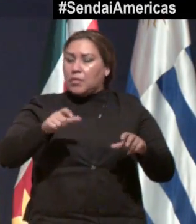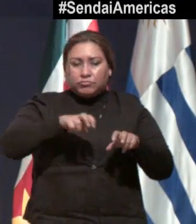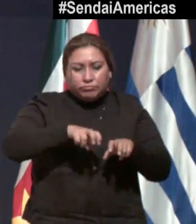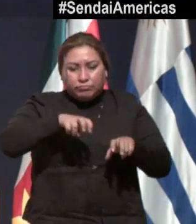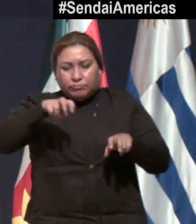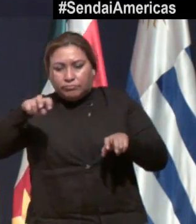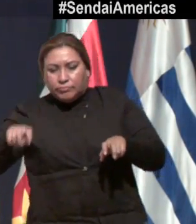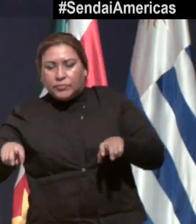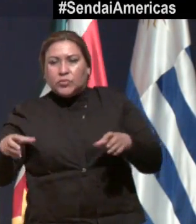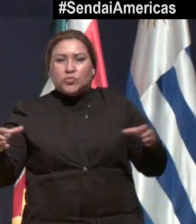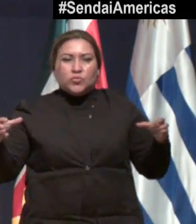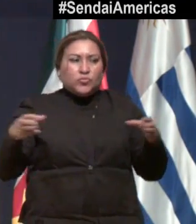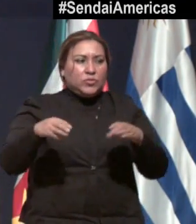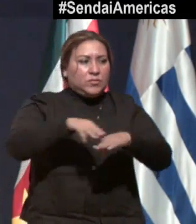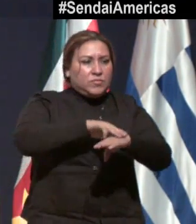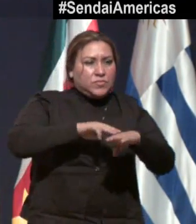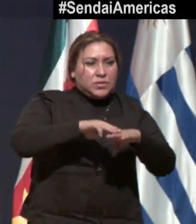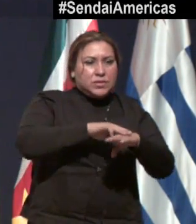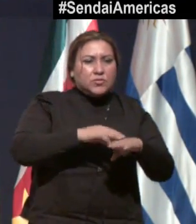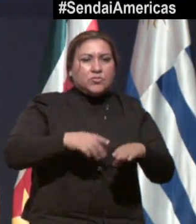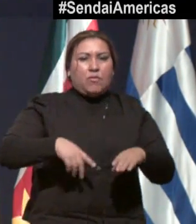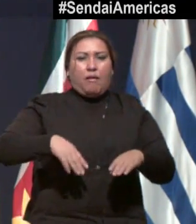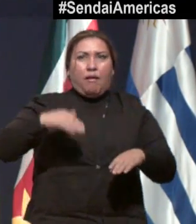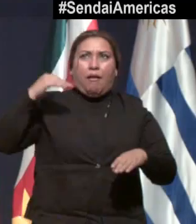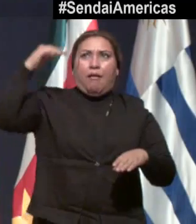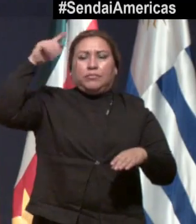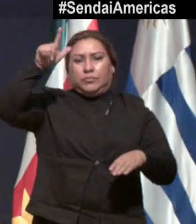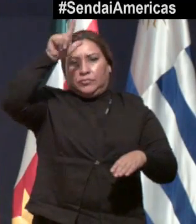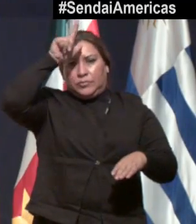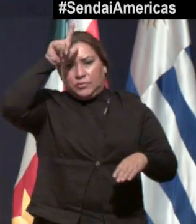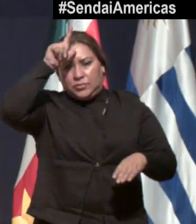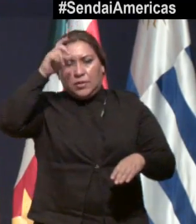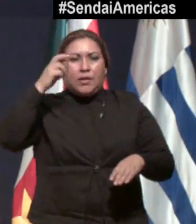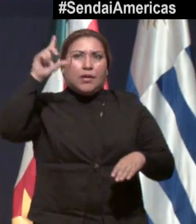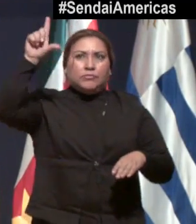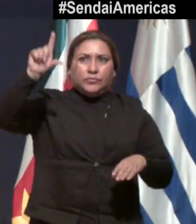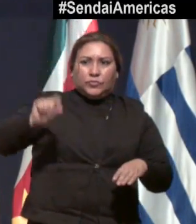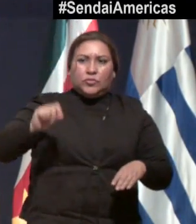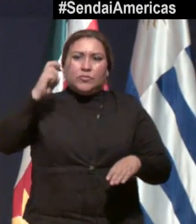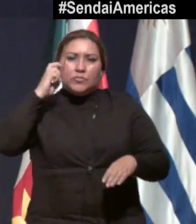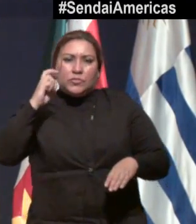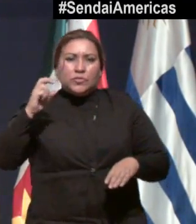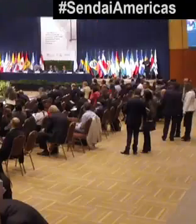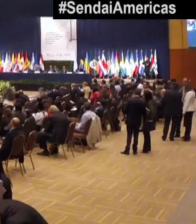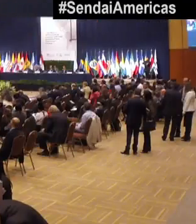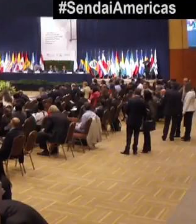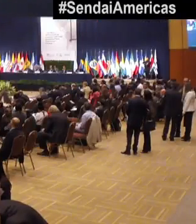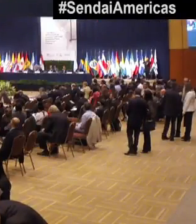reunión de ministros y altas autoridades de gestión integral de riesgos de desastres del Mercosur.